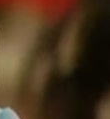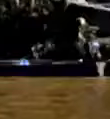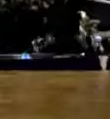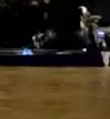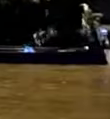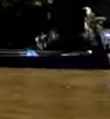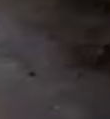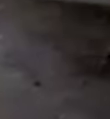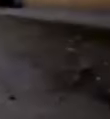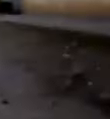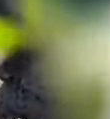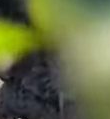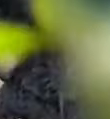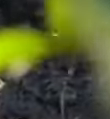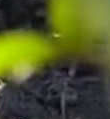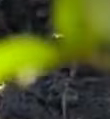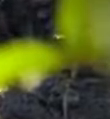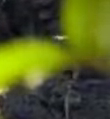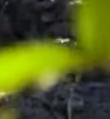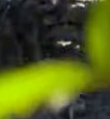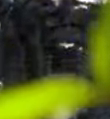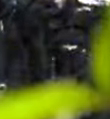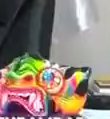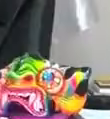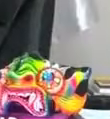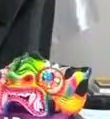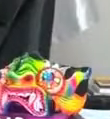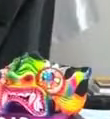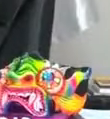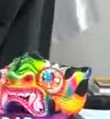que busca alcanzar distintas zonas y rincones del país. En zonas de localidad.